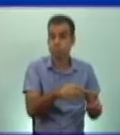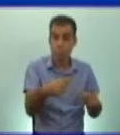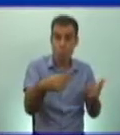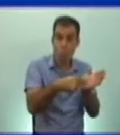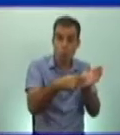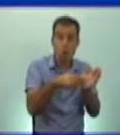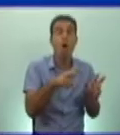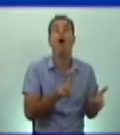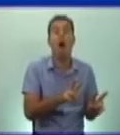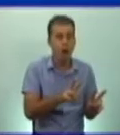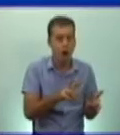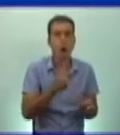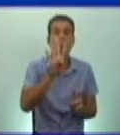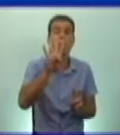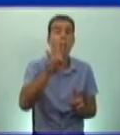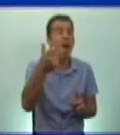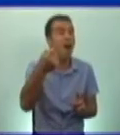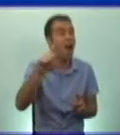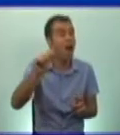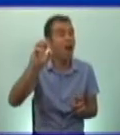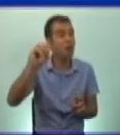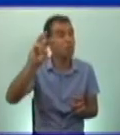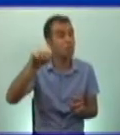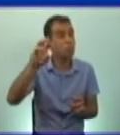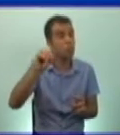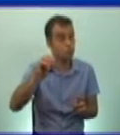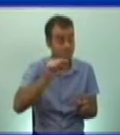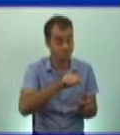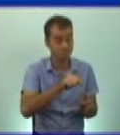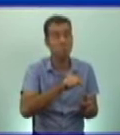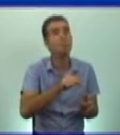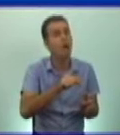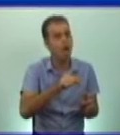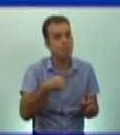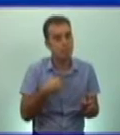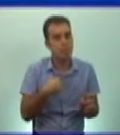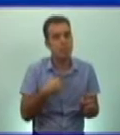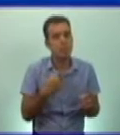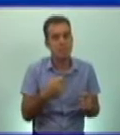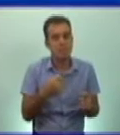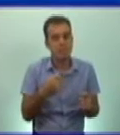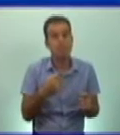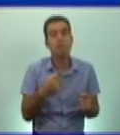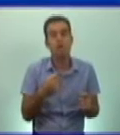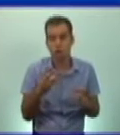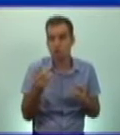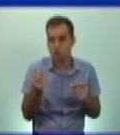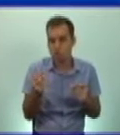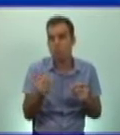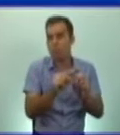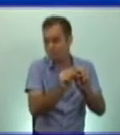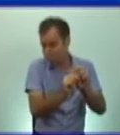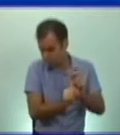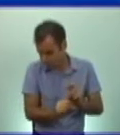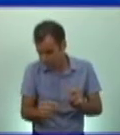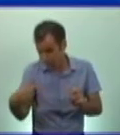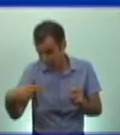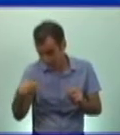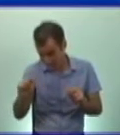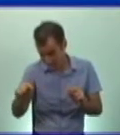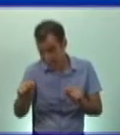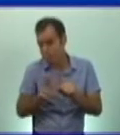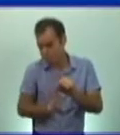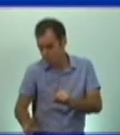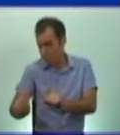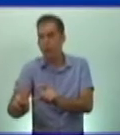productos. Quiere decir que yo tengo que colocar un coeficiente o número estequiométrico delante del hidrógeno